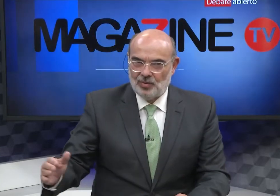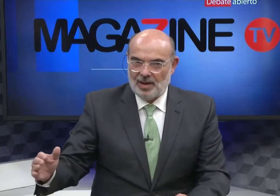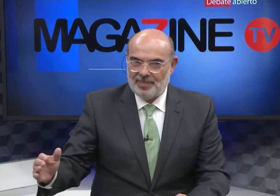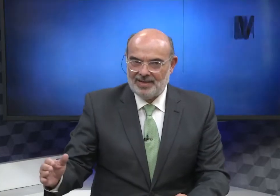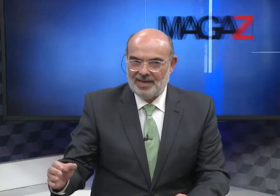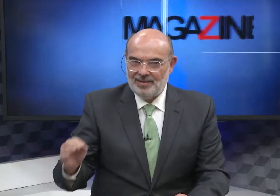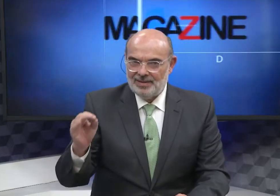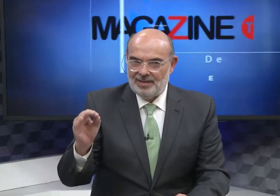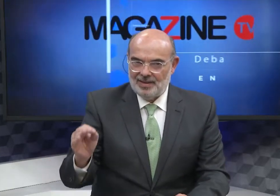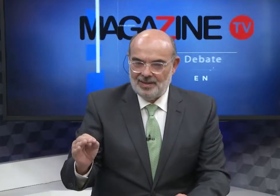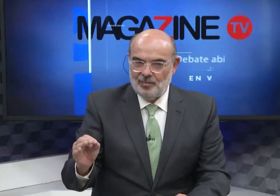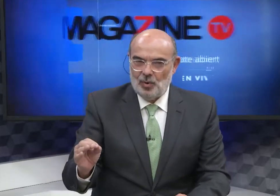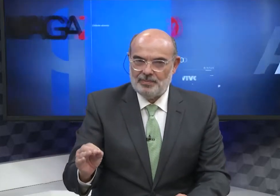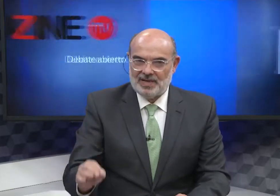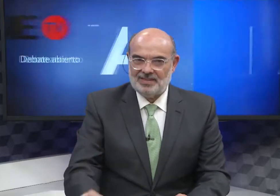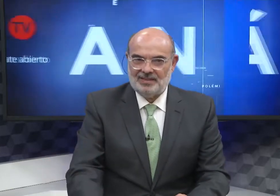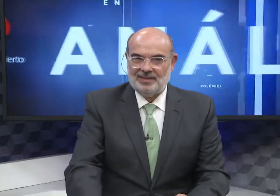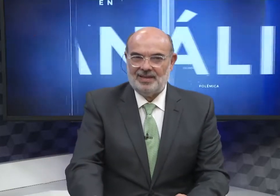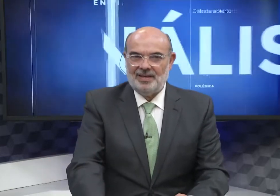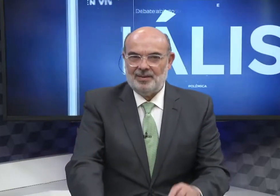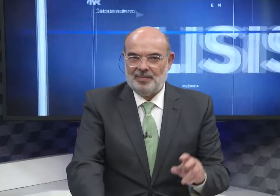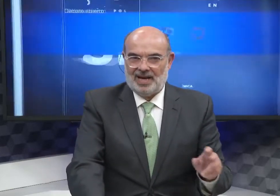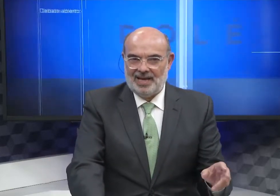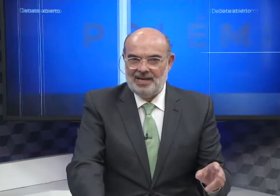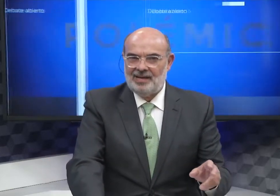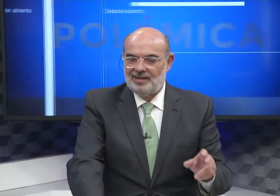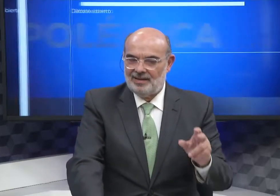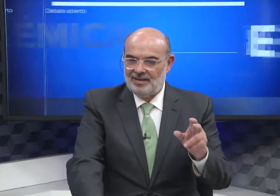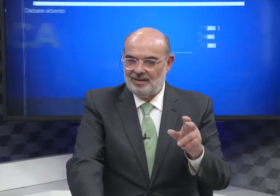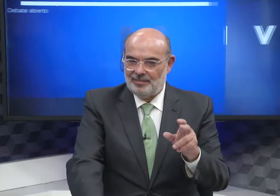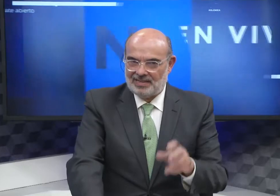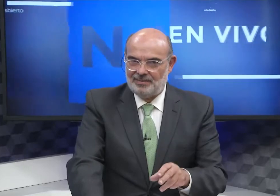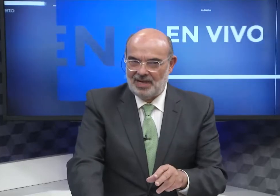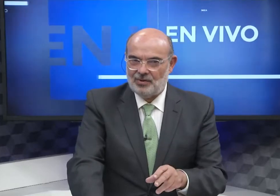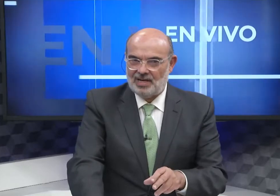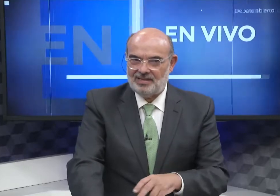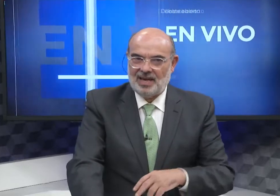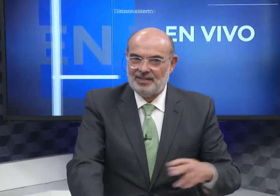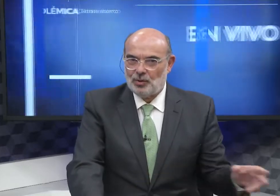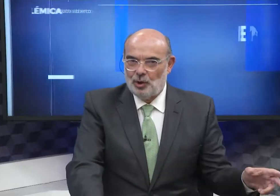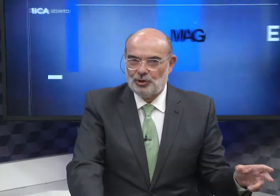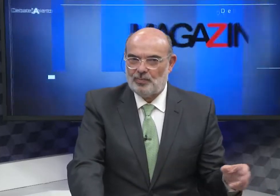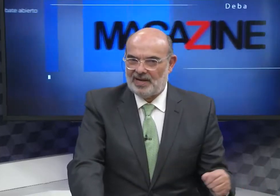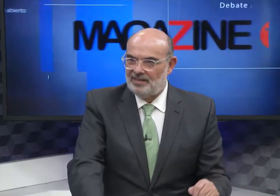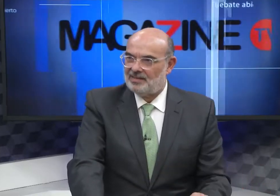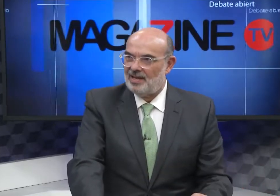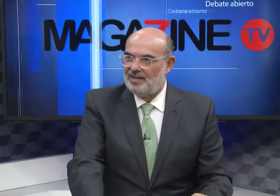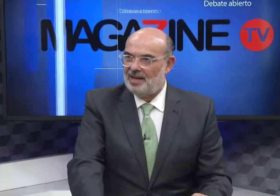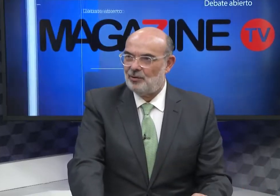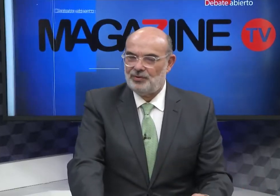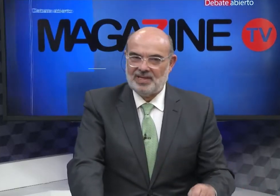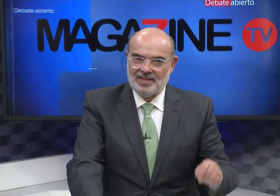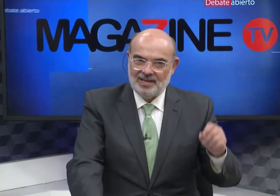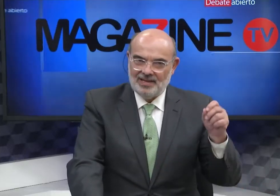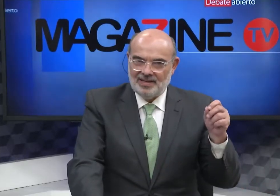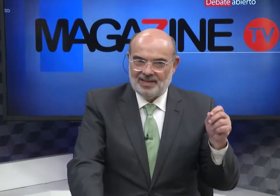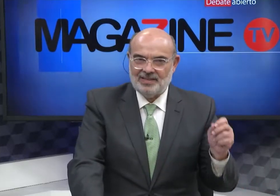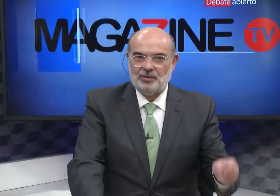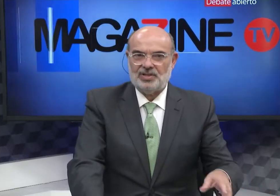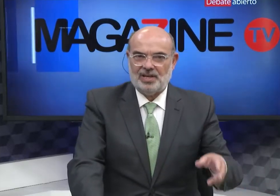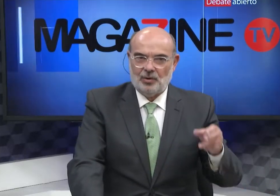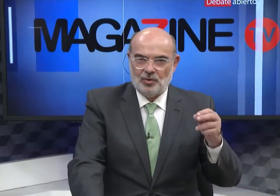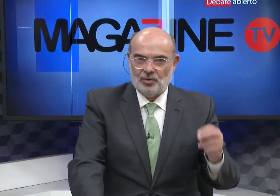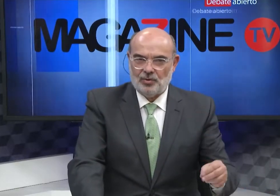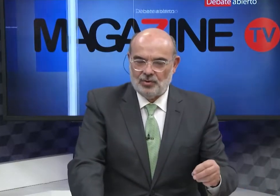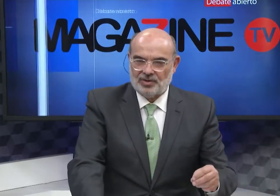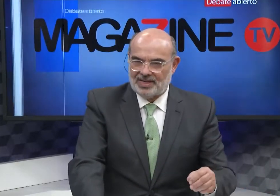trae en su campaña muy presente. Para él, Maximiliano García es otro panista en la contienda y así